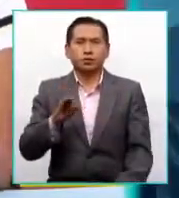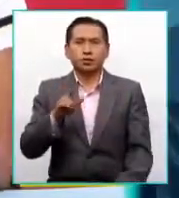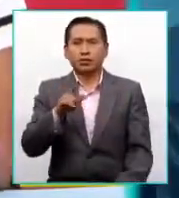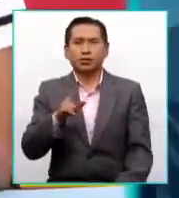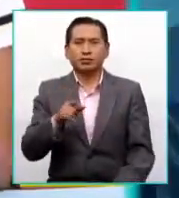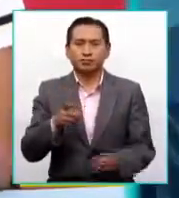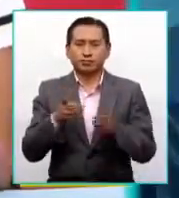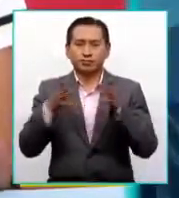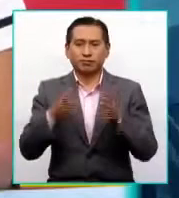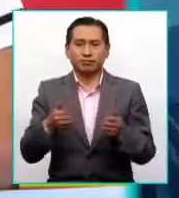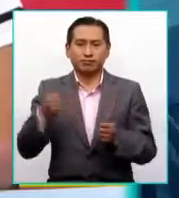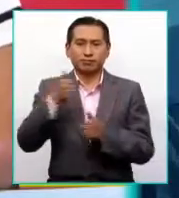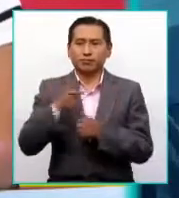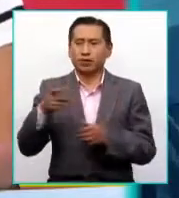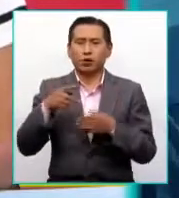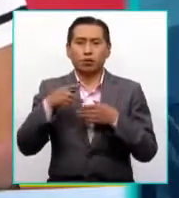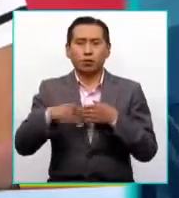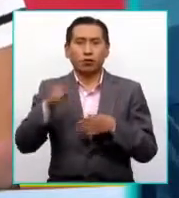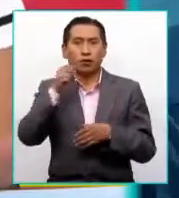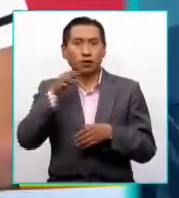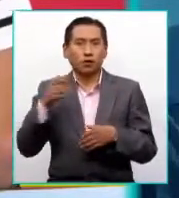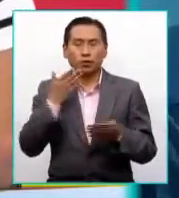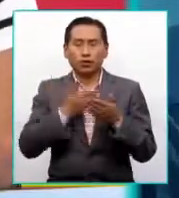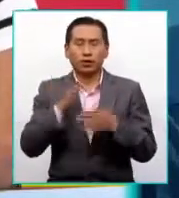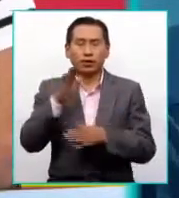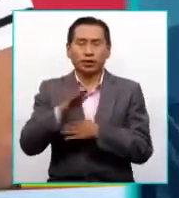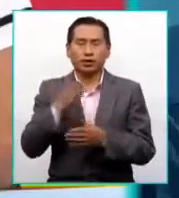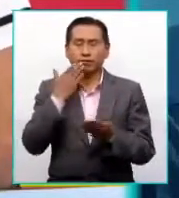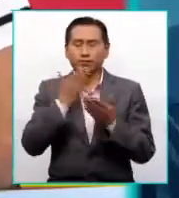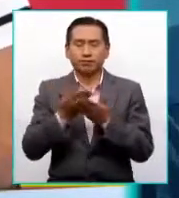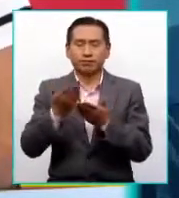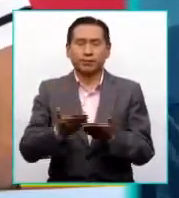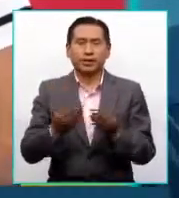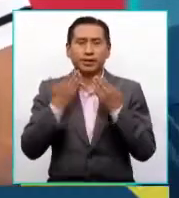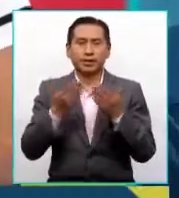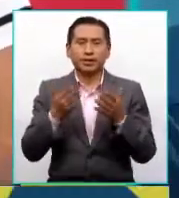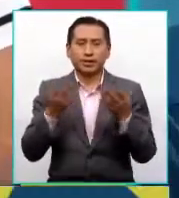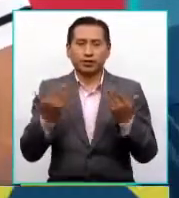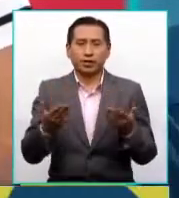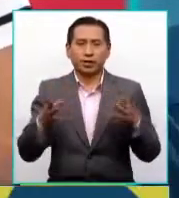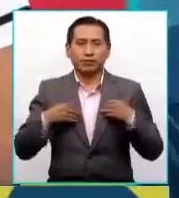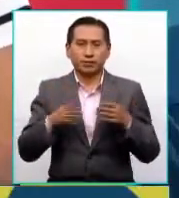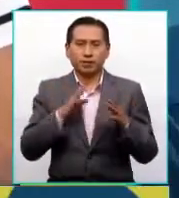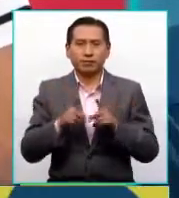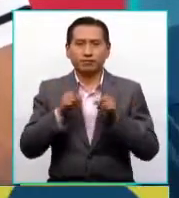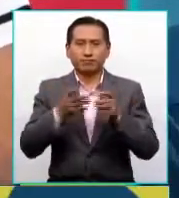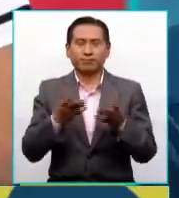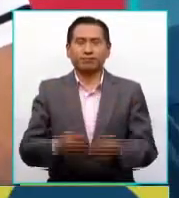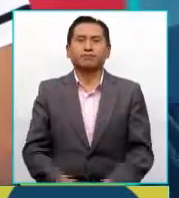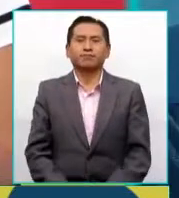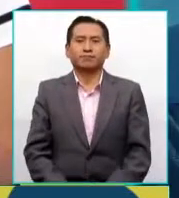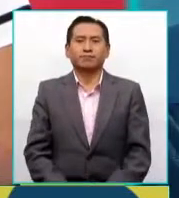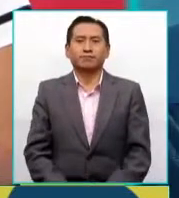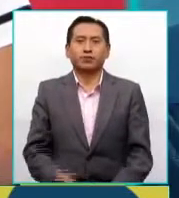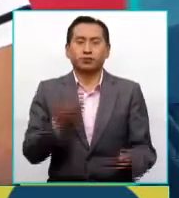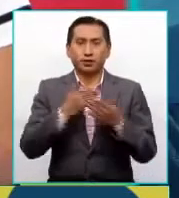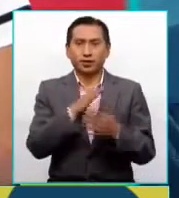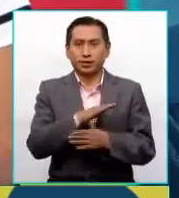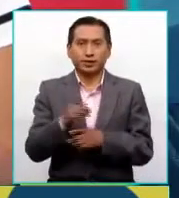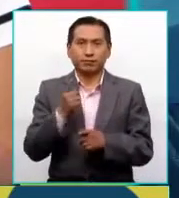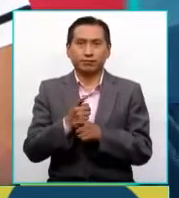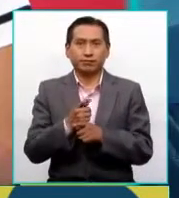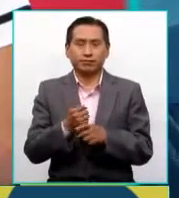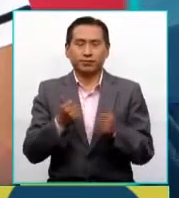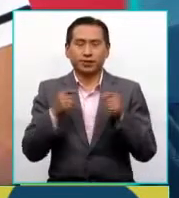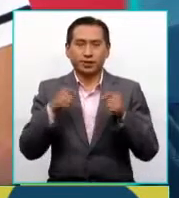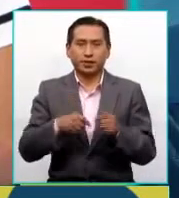Post Alfabetización. Lucy, ¿cómo estás? Bienvenida, buenas tardes, muchas gracias por aceptar nuestra entrevista. Buenas tardes, Saraí. Es un